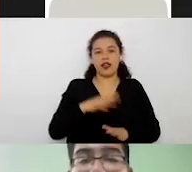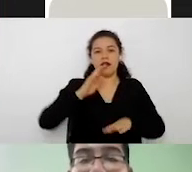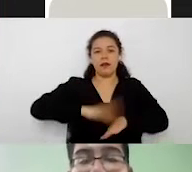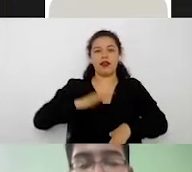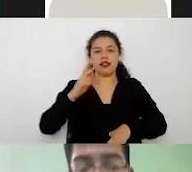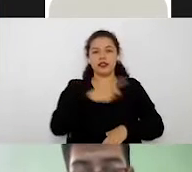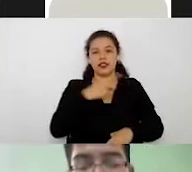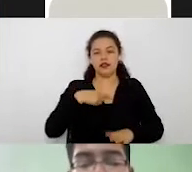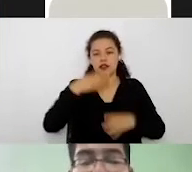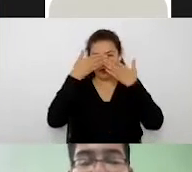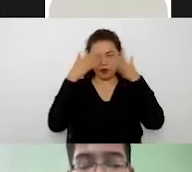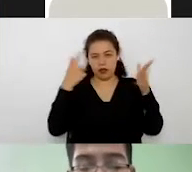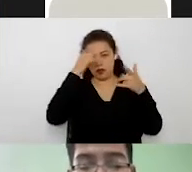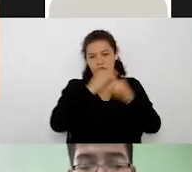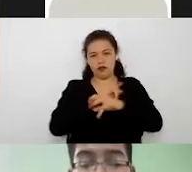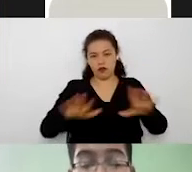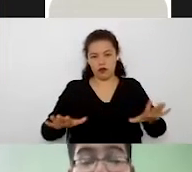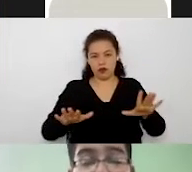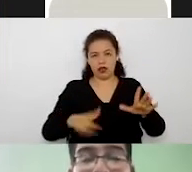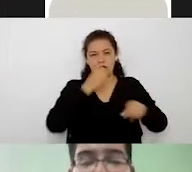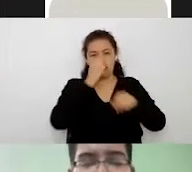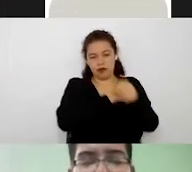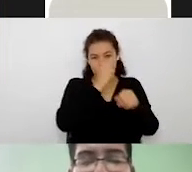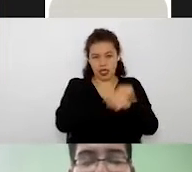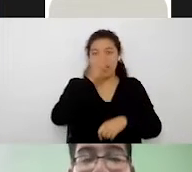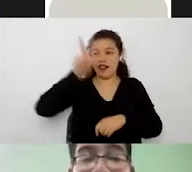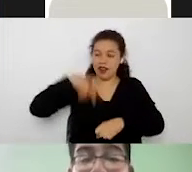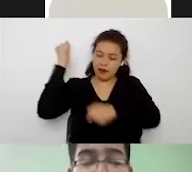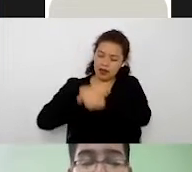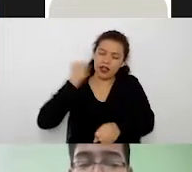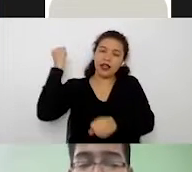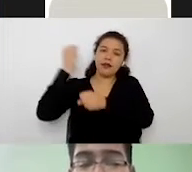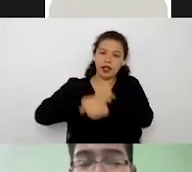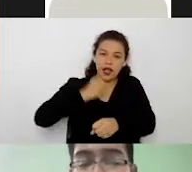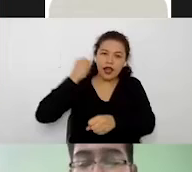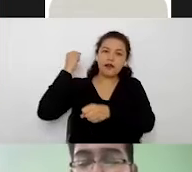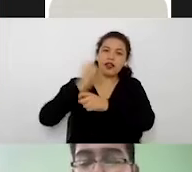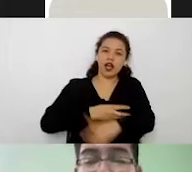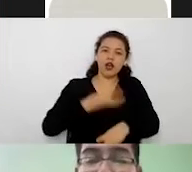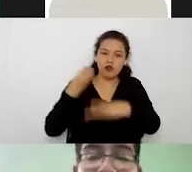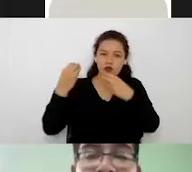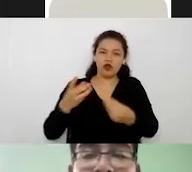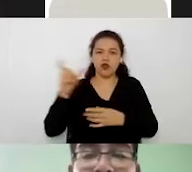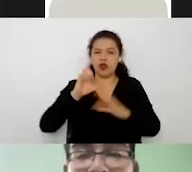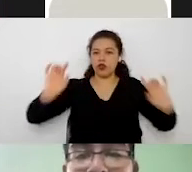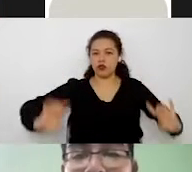de la información, de practicar y de verdad practicar y practicar mucho, porque en una situación de